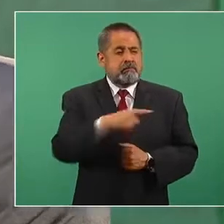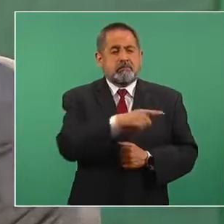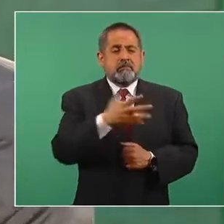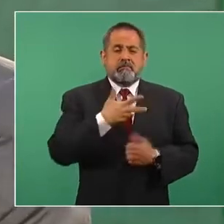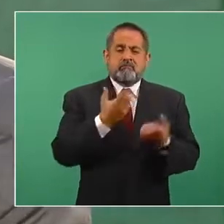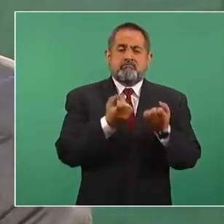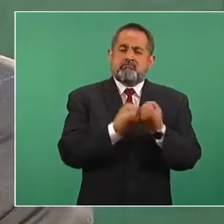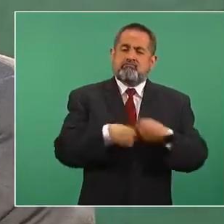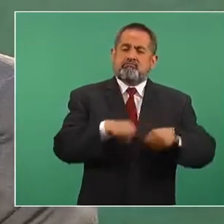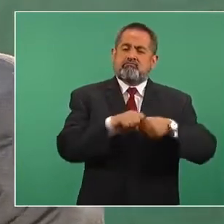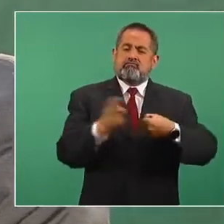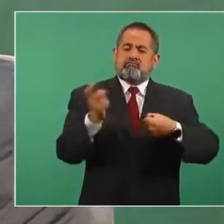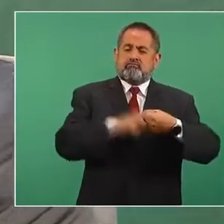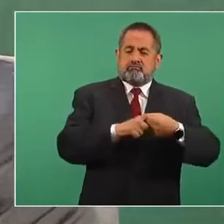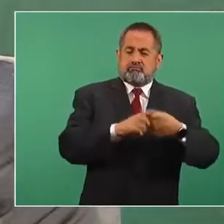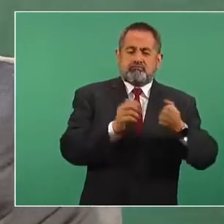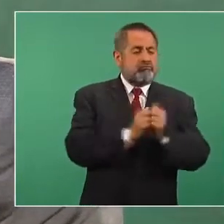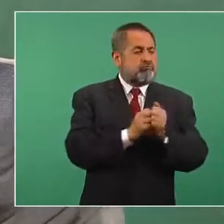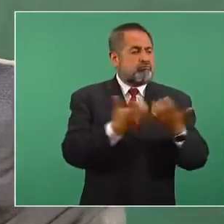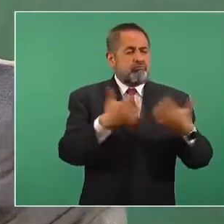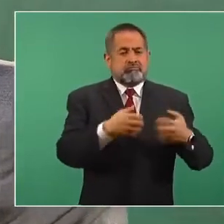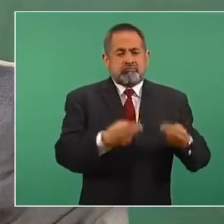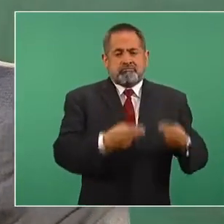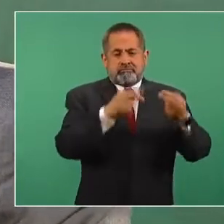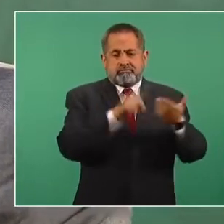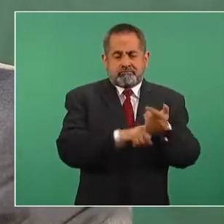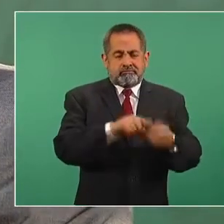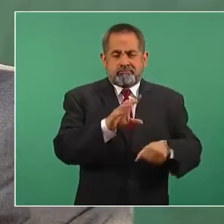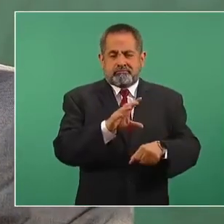acciones en empresas